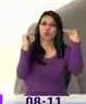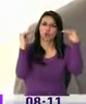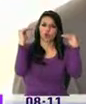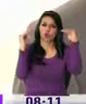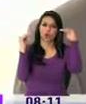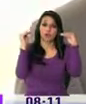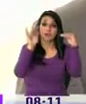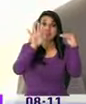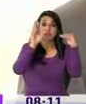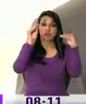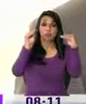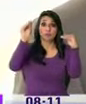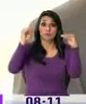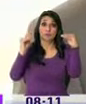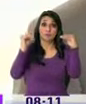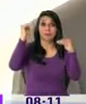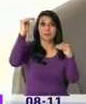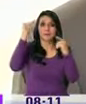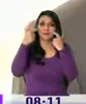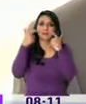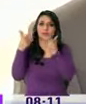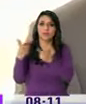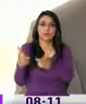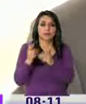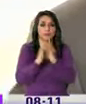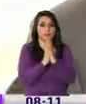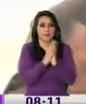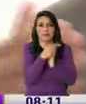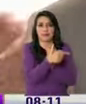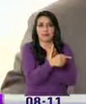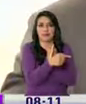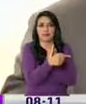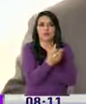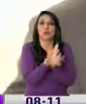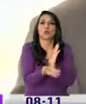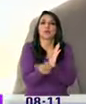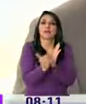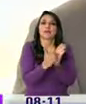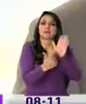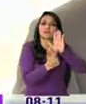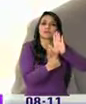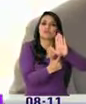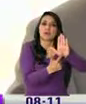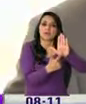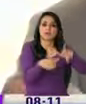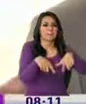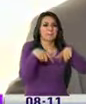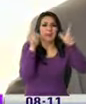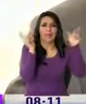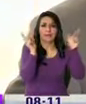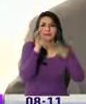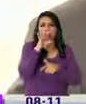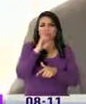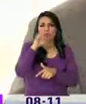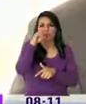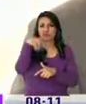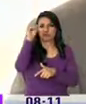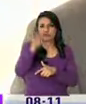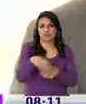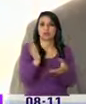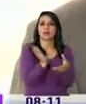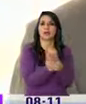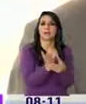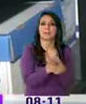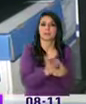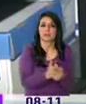superior al 5%, la veeduría va a solicitar el que se haga un muestreo mayor, es decir, un 5% de las